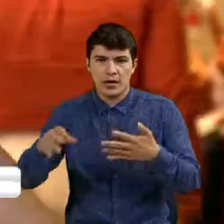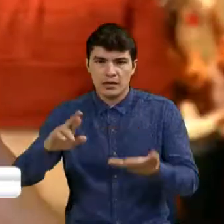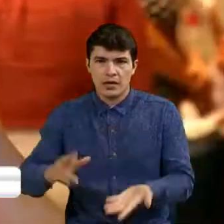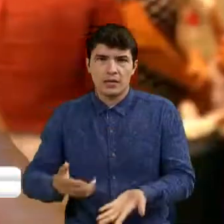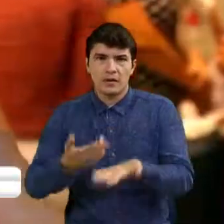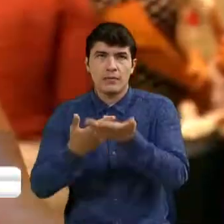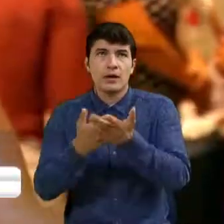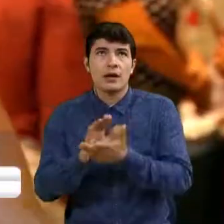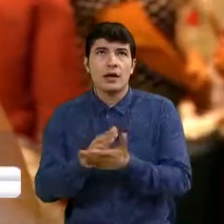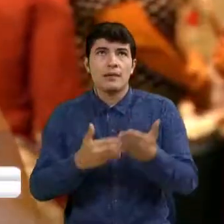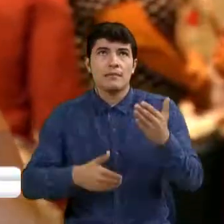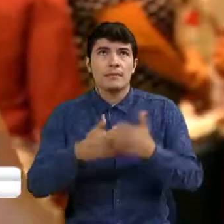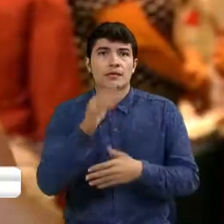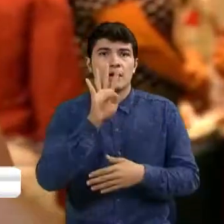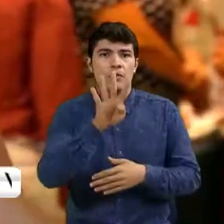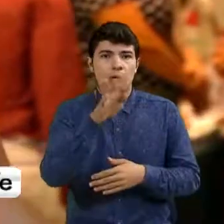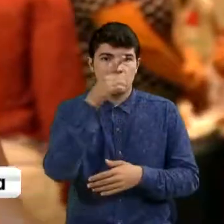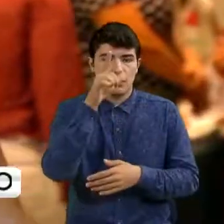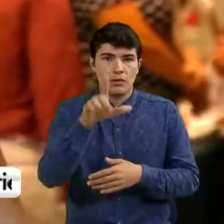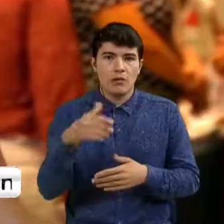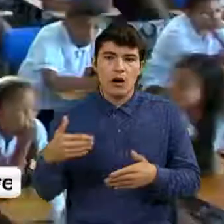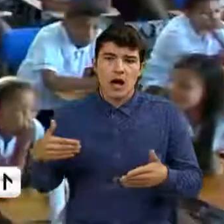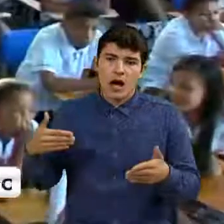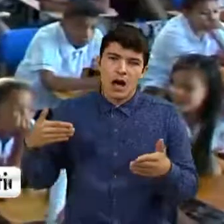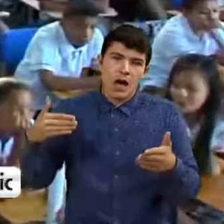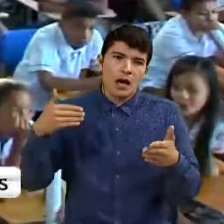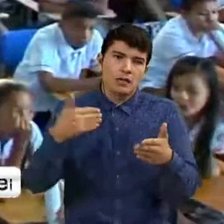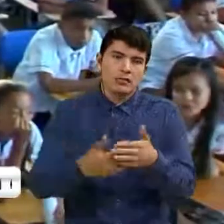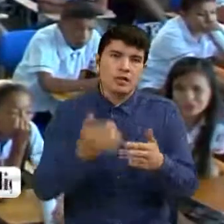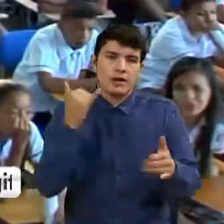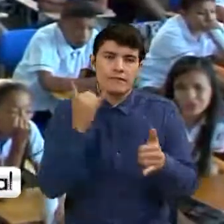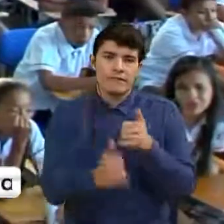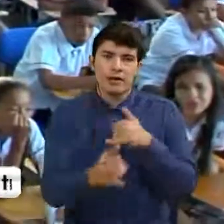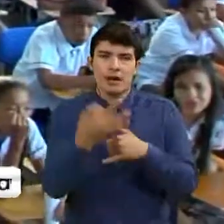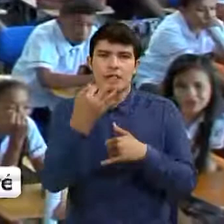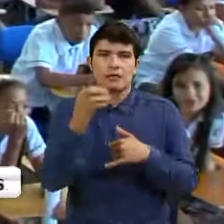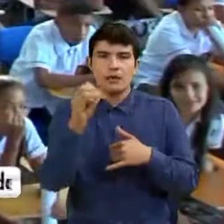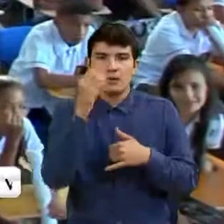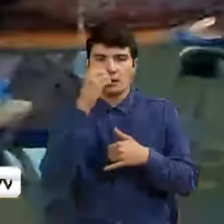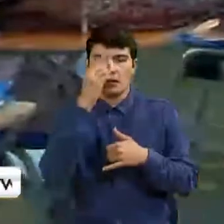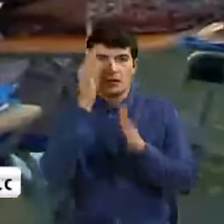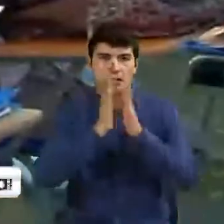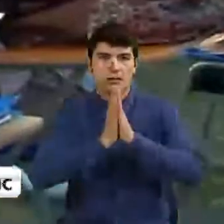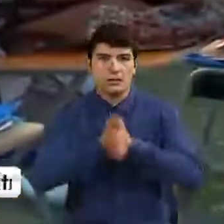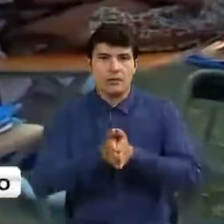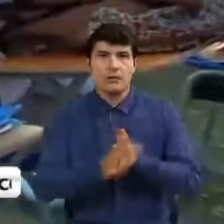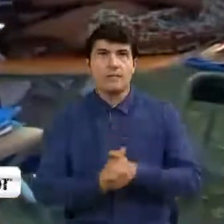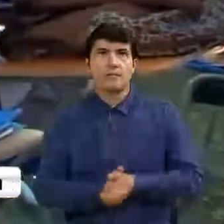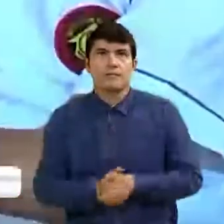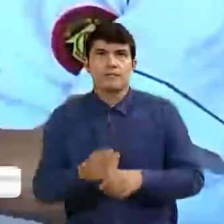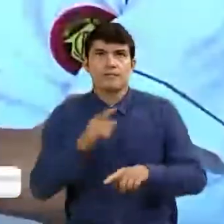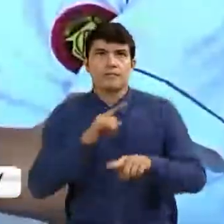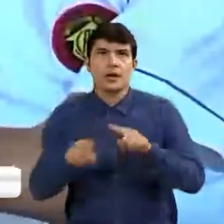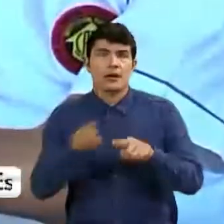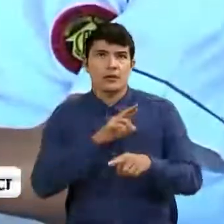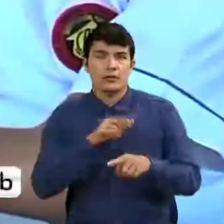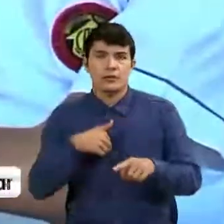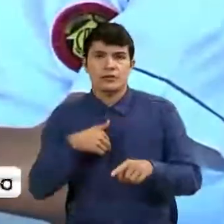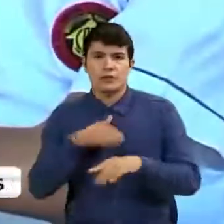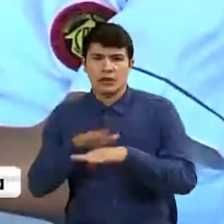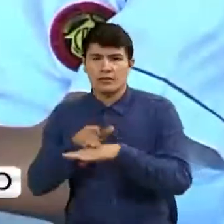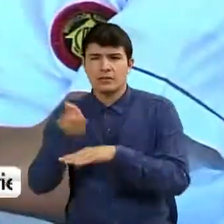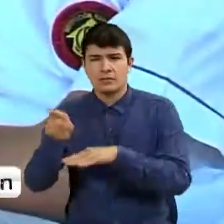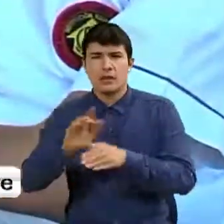iniciaría el 4 de julio y estaremos terminando el 30 de diciembre pero lo que esperamos es que el ministerio